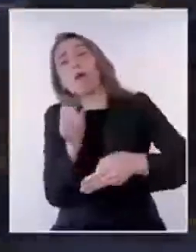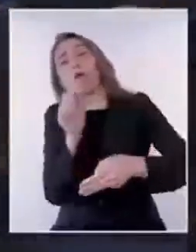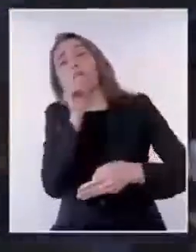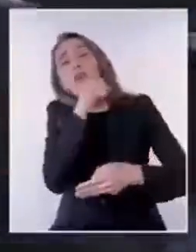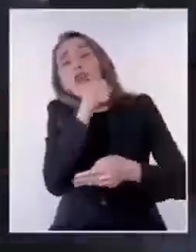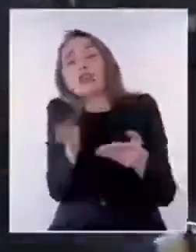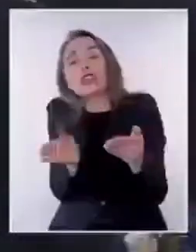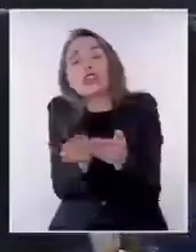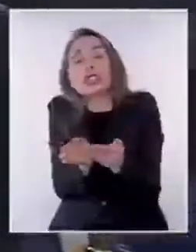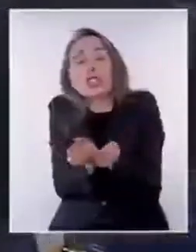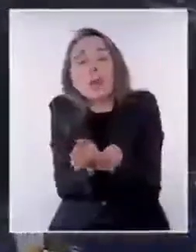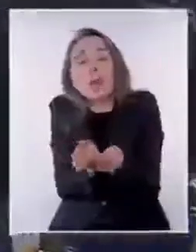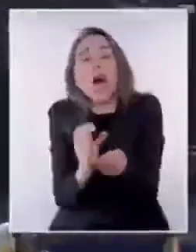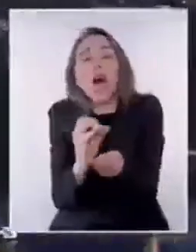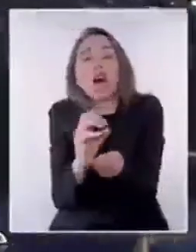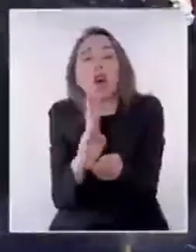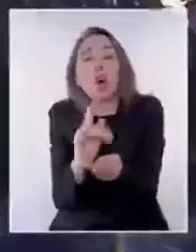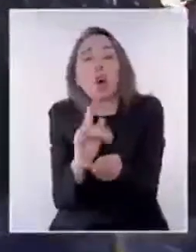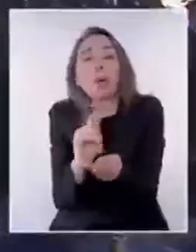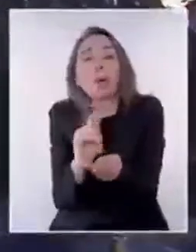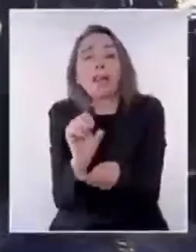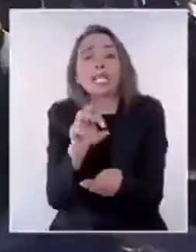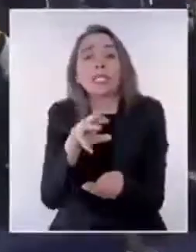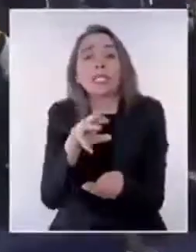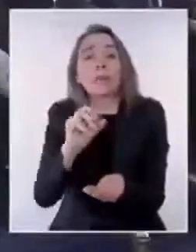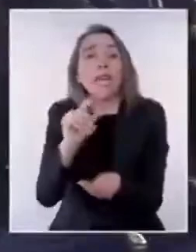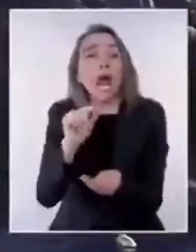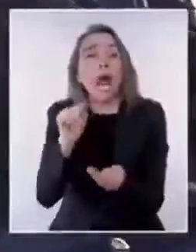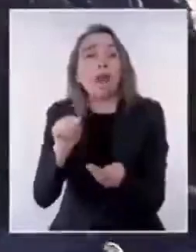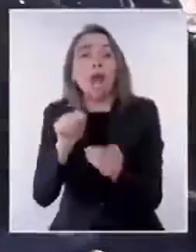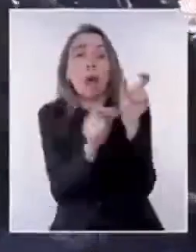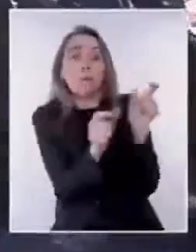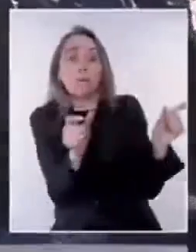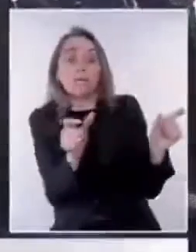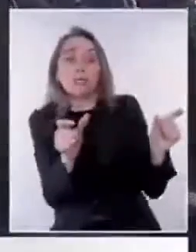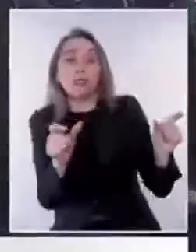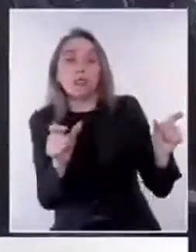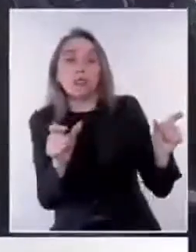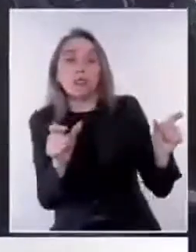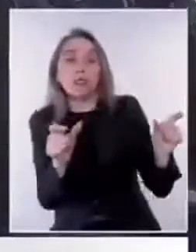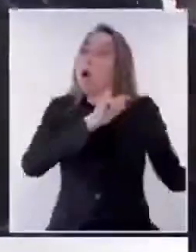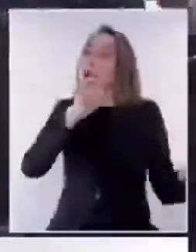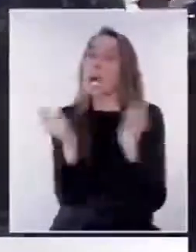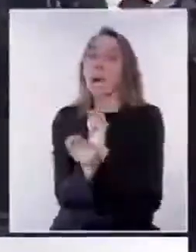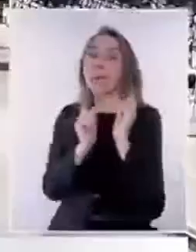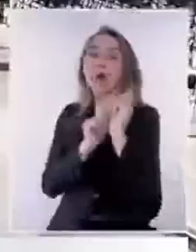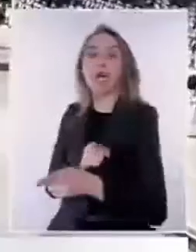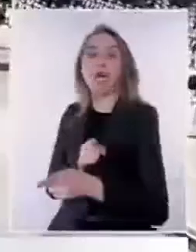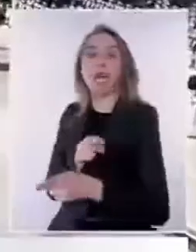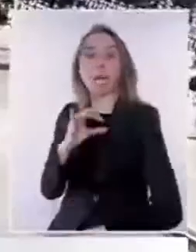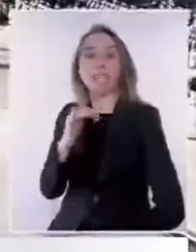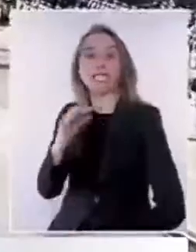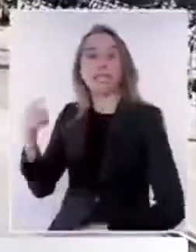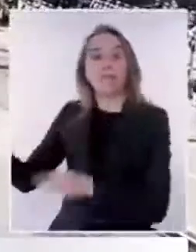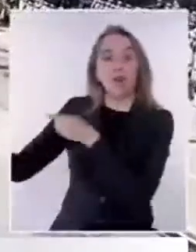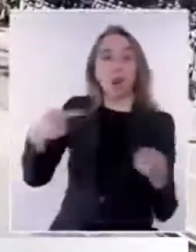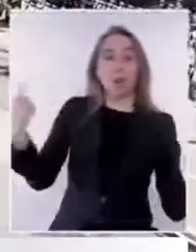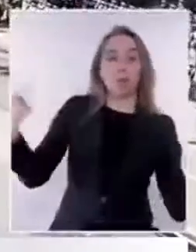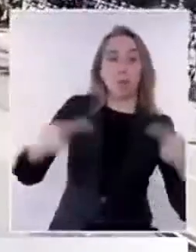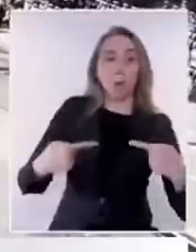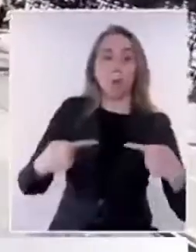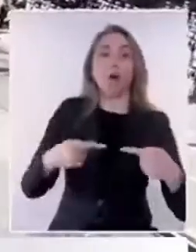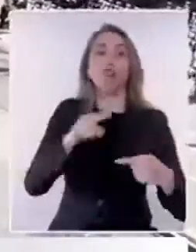pequeña corbeta Esmeralda, significó un cambio, un impulso en la guerra del Pacífico que daba nuestro país. De allí se desató una